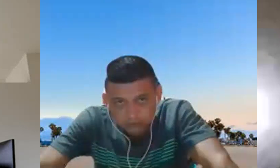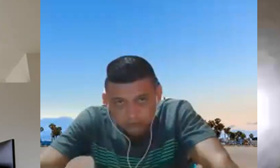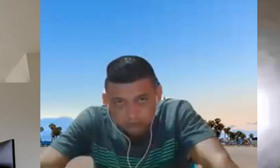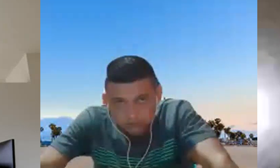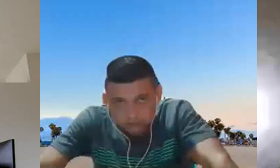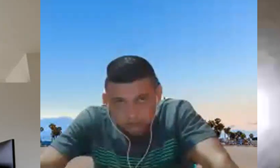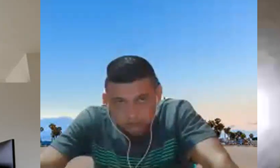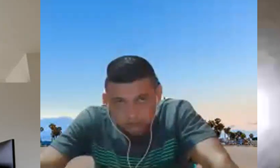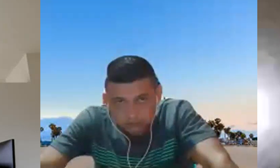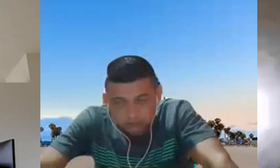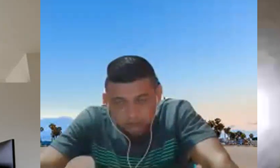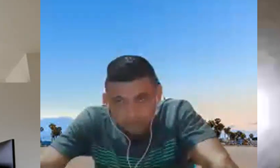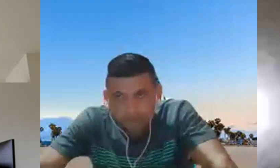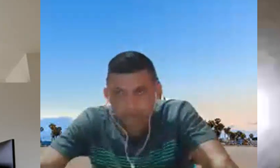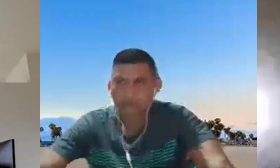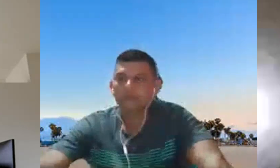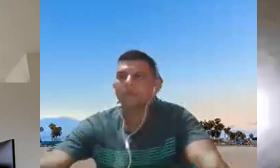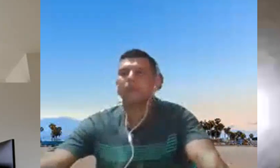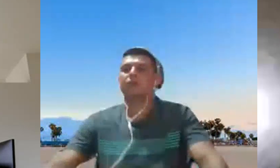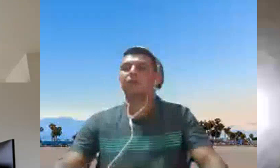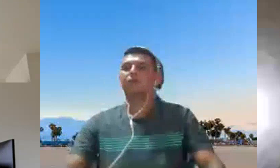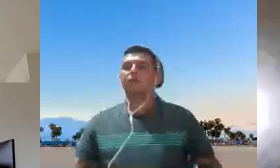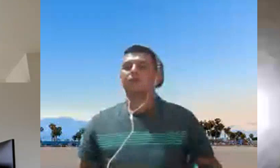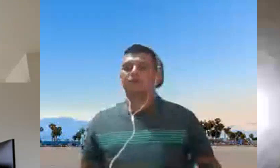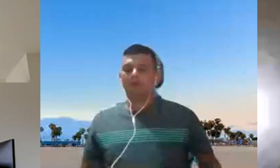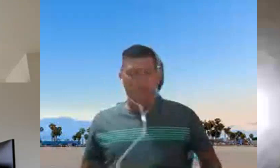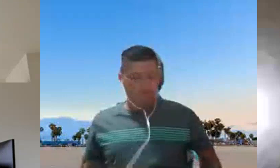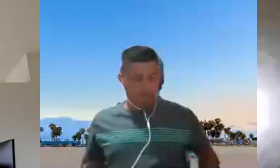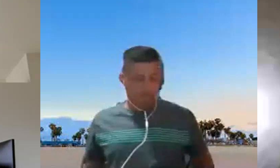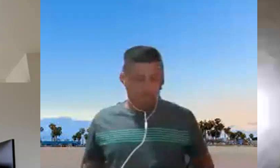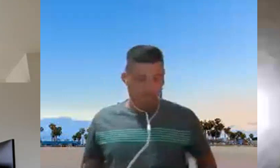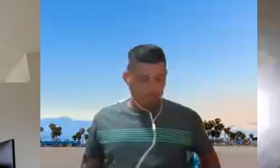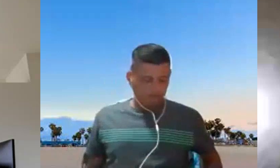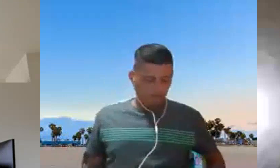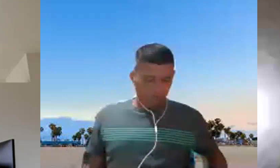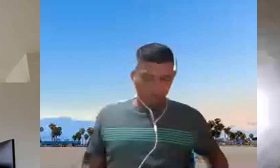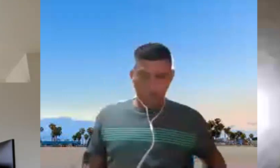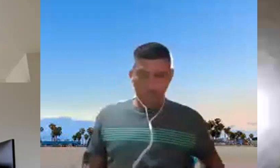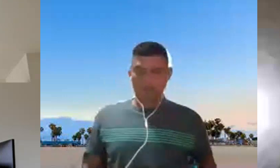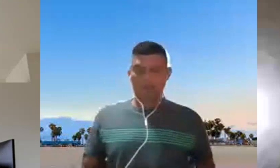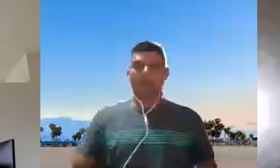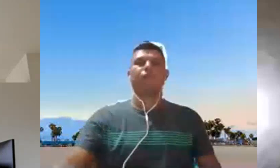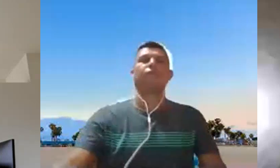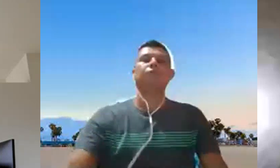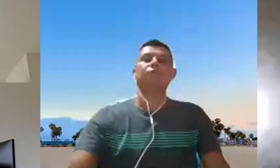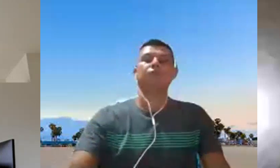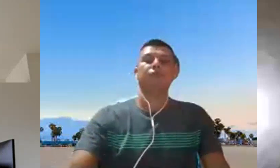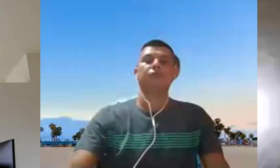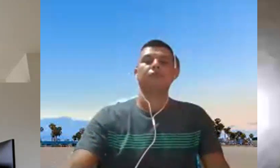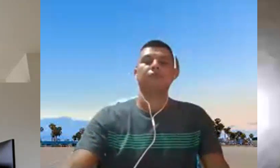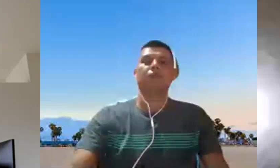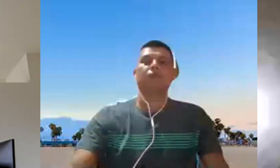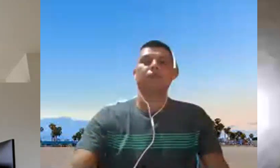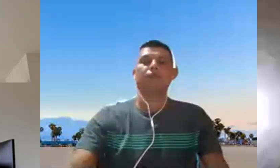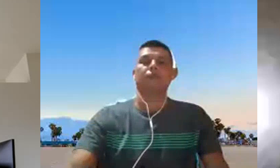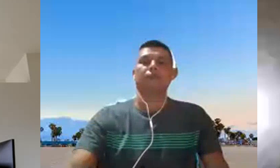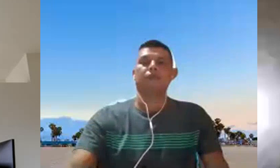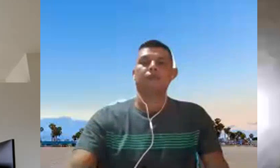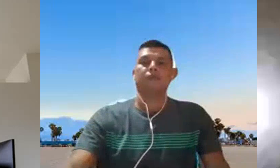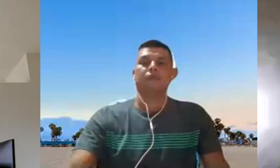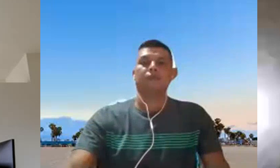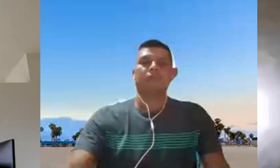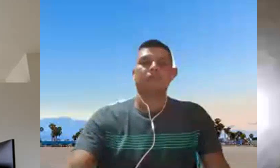diga. sí, Lisa, lo que pasa es que en la unidad 1, cuando yo estaba rindiendo la prueba así como el